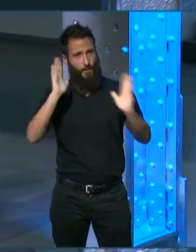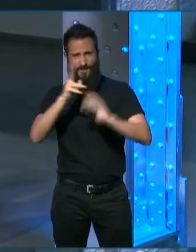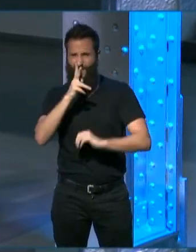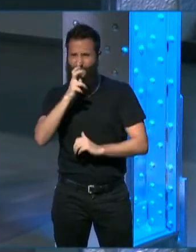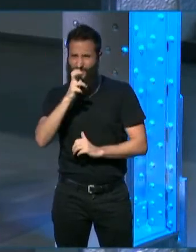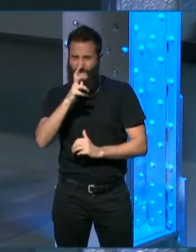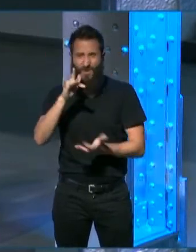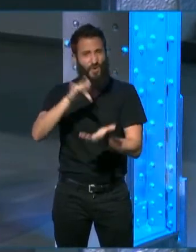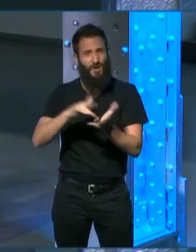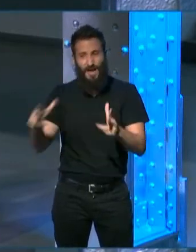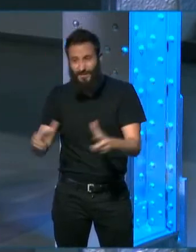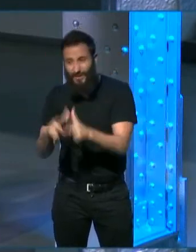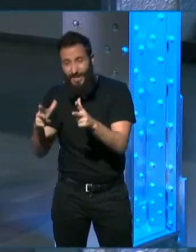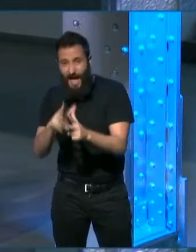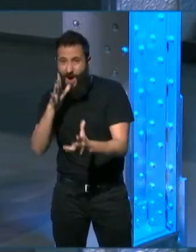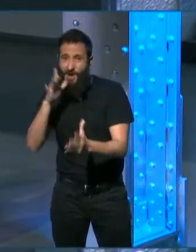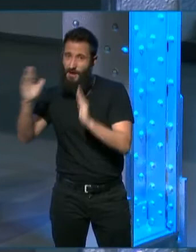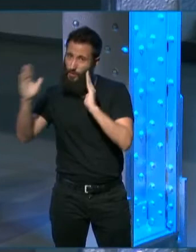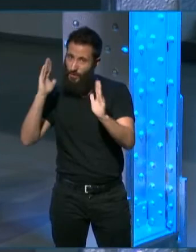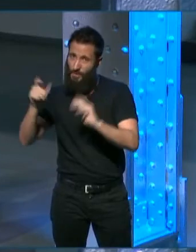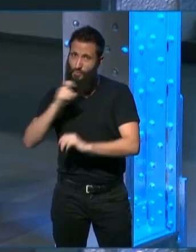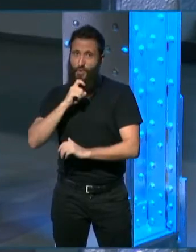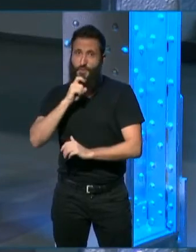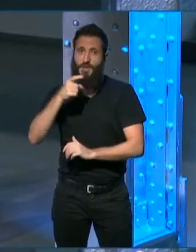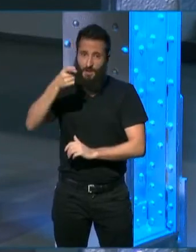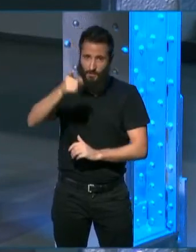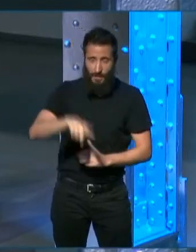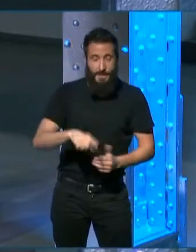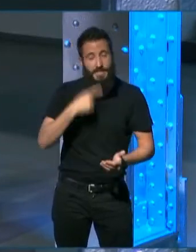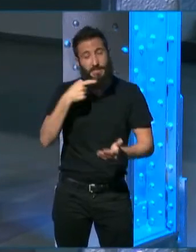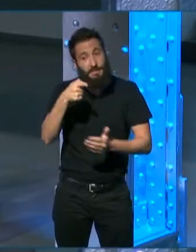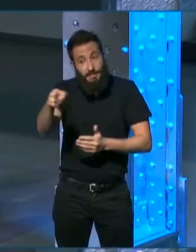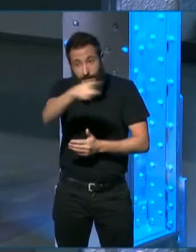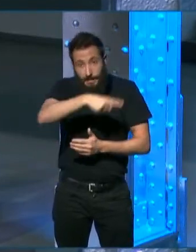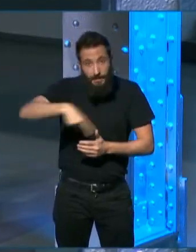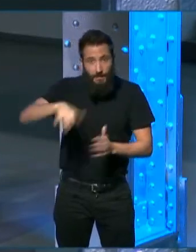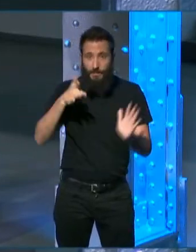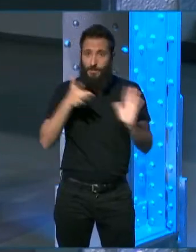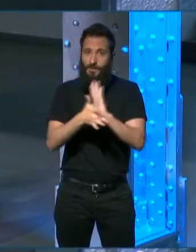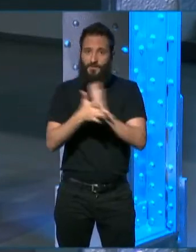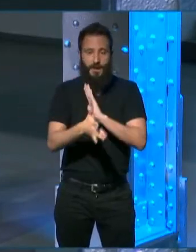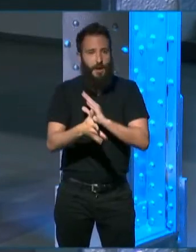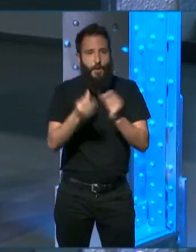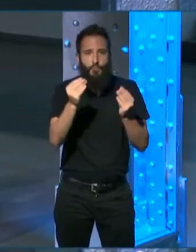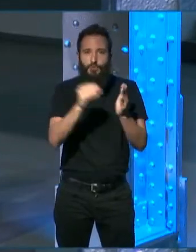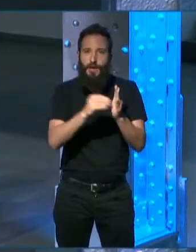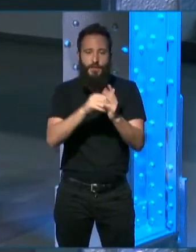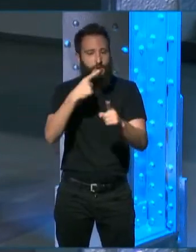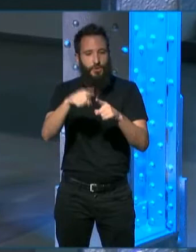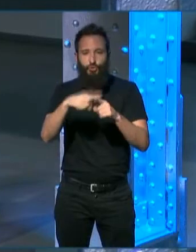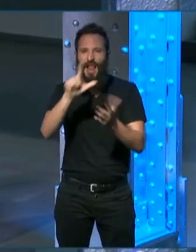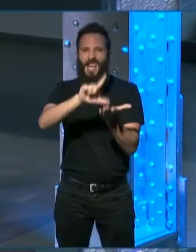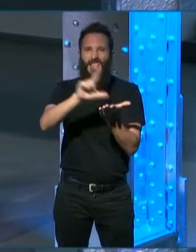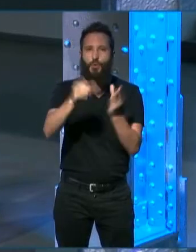momento muy complicado, pero eso muchas veces lo que va a generar es más y mejor literatura, yo creo, porque hay una resistencia de